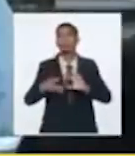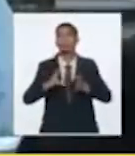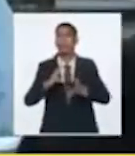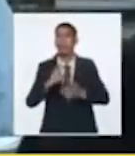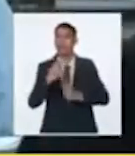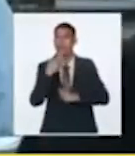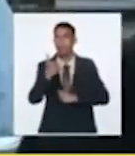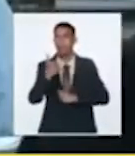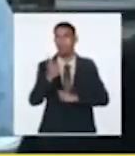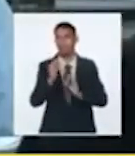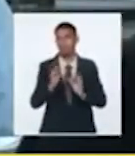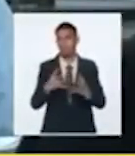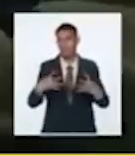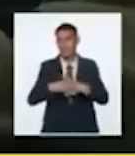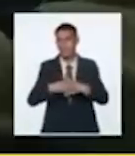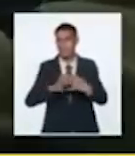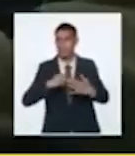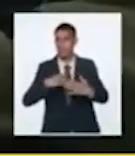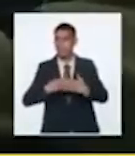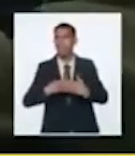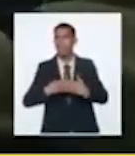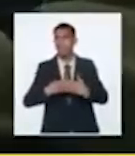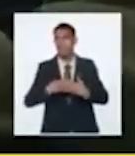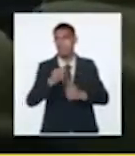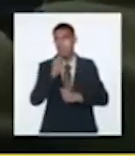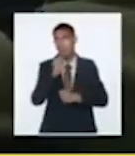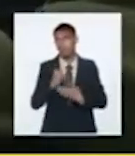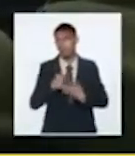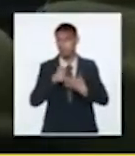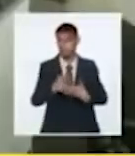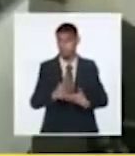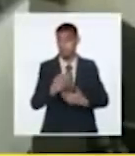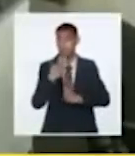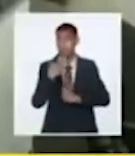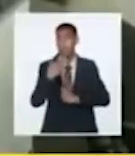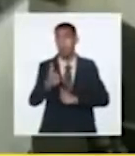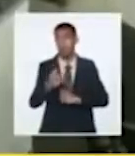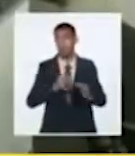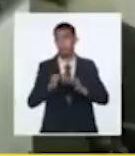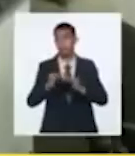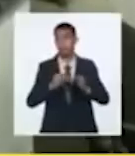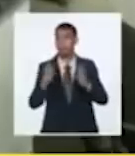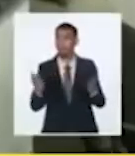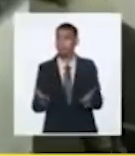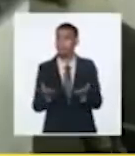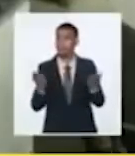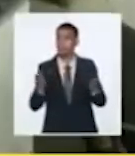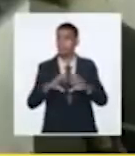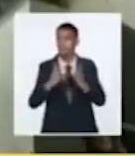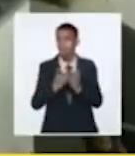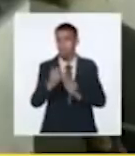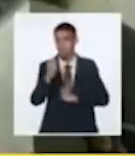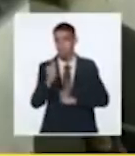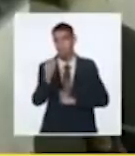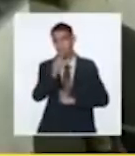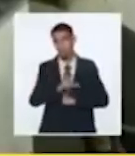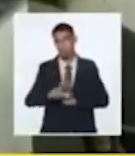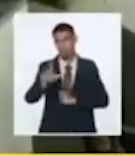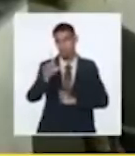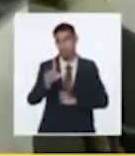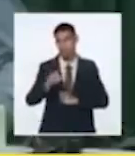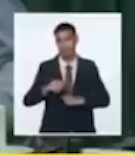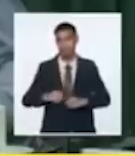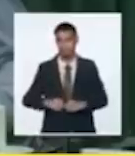que las agencias transitarias puedan ayudar aún más al desarrollo económico y social de